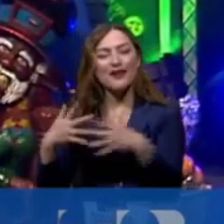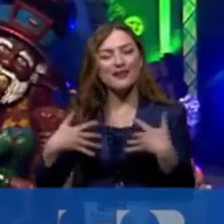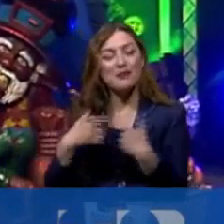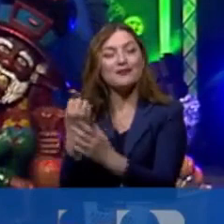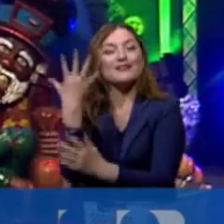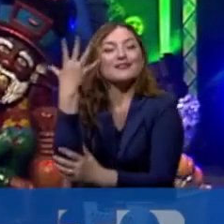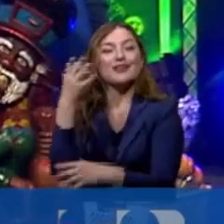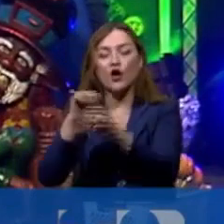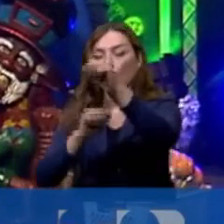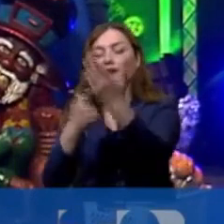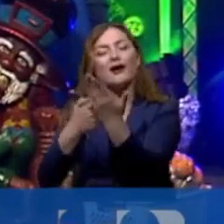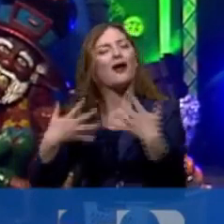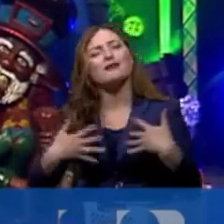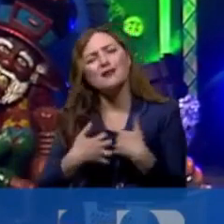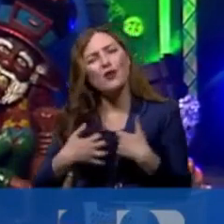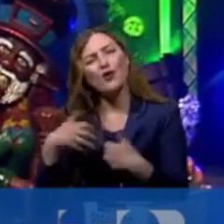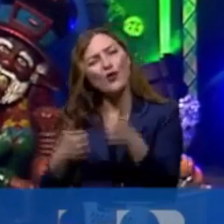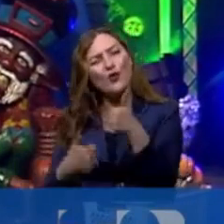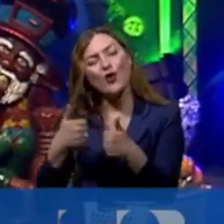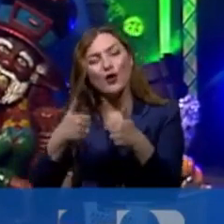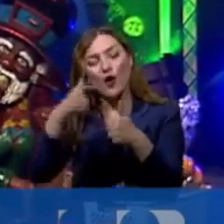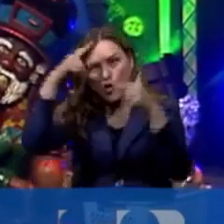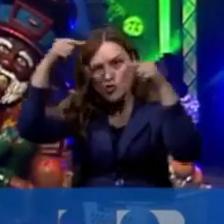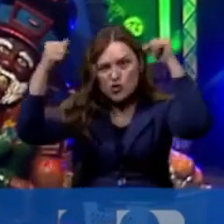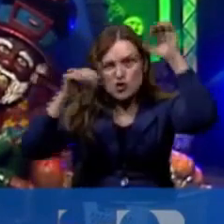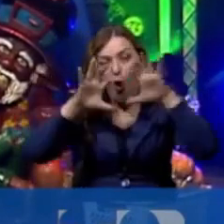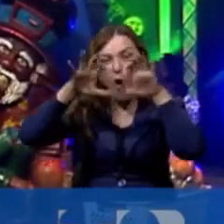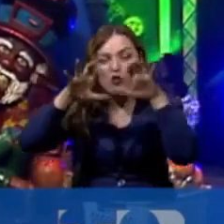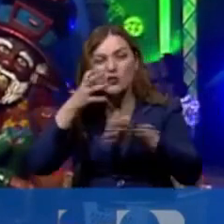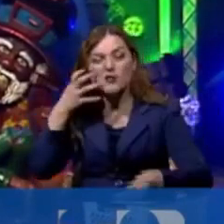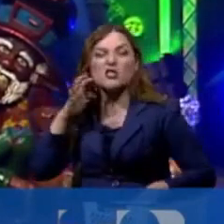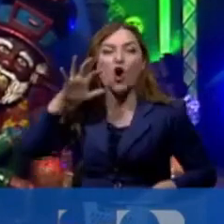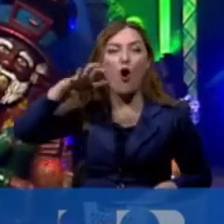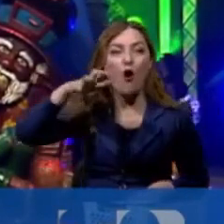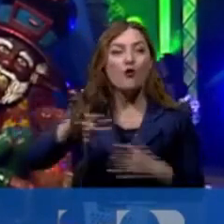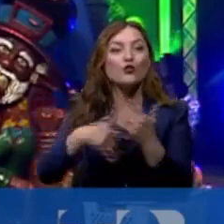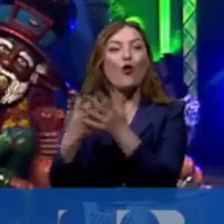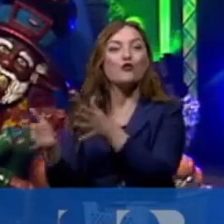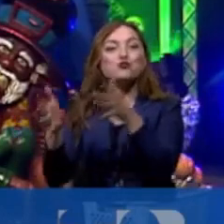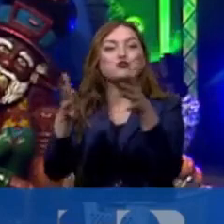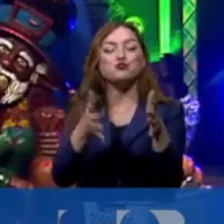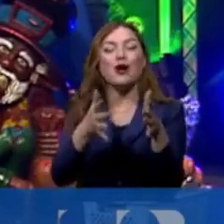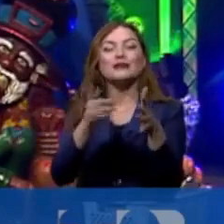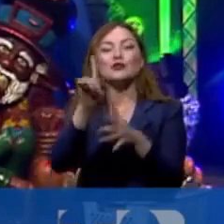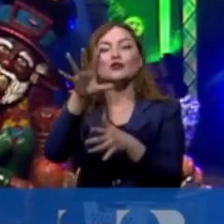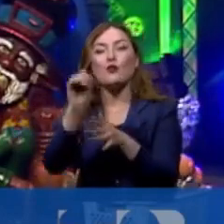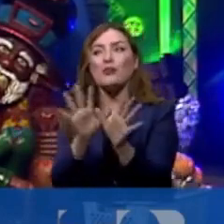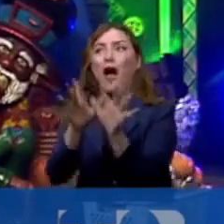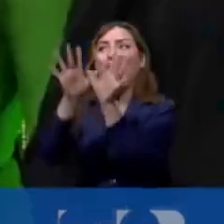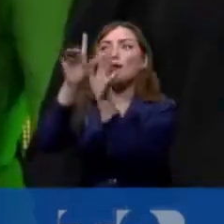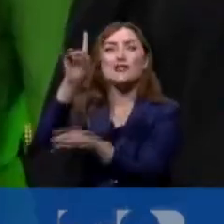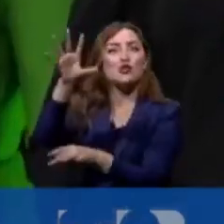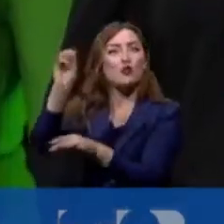podemos encontrar en cuanto a especies? Tenemos desde osos hasta jaguares, wow. Más de 650 especies de aves y